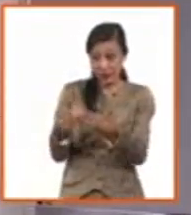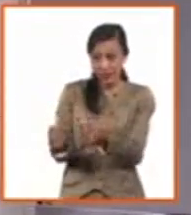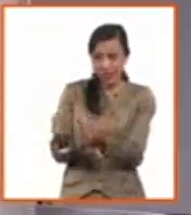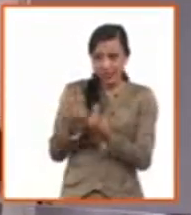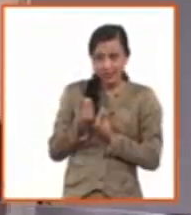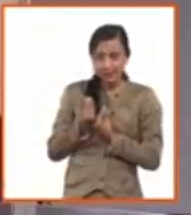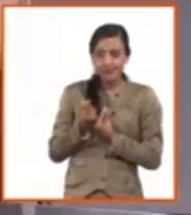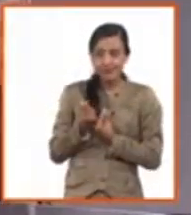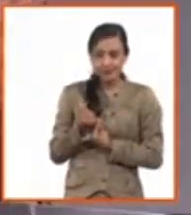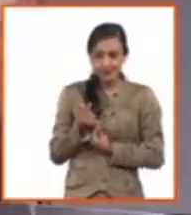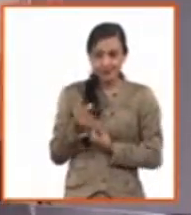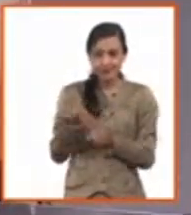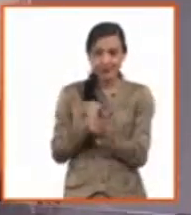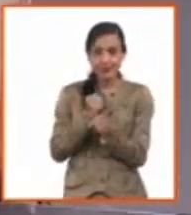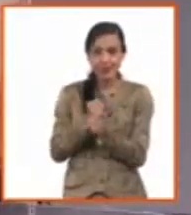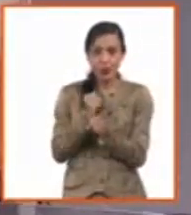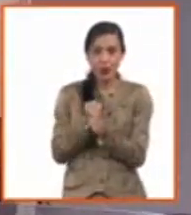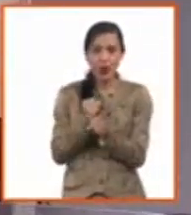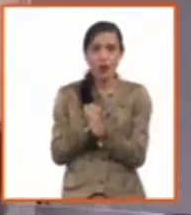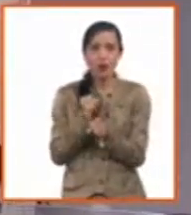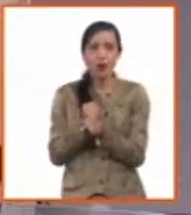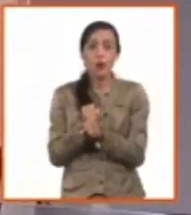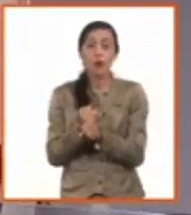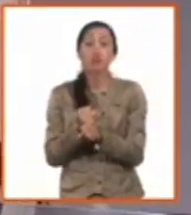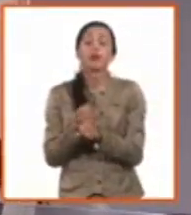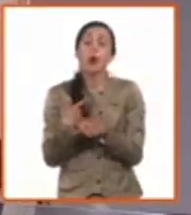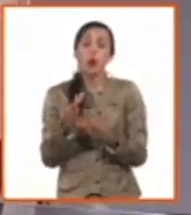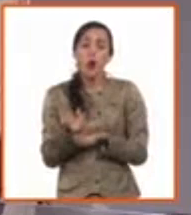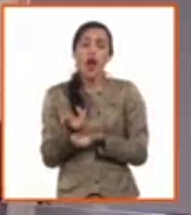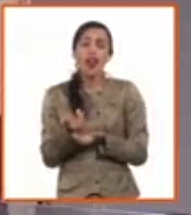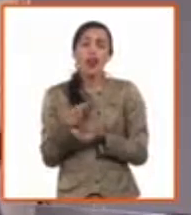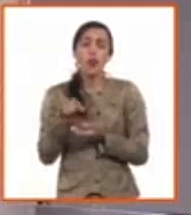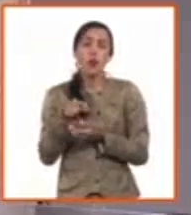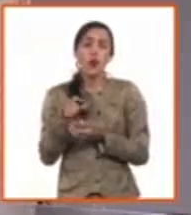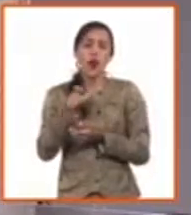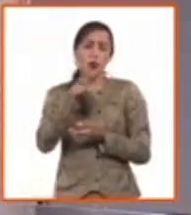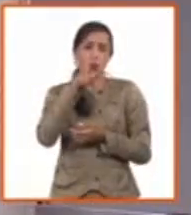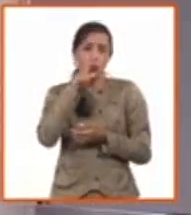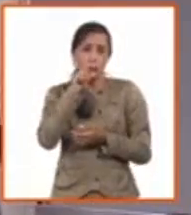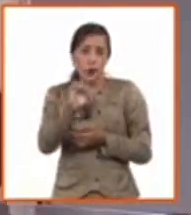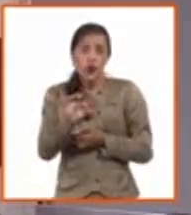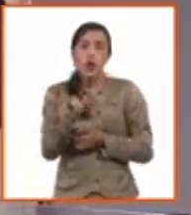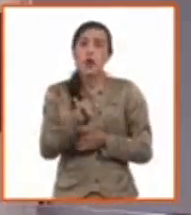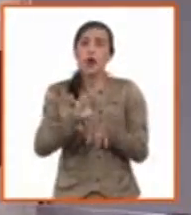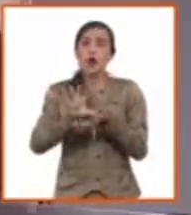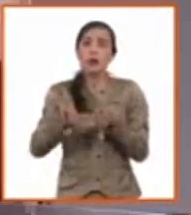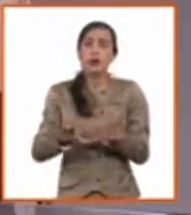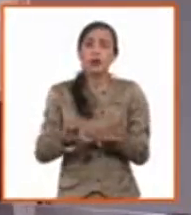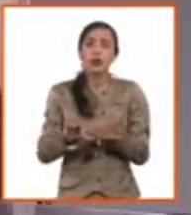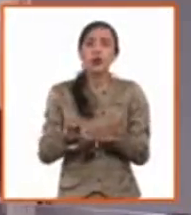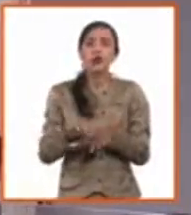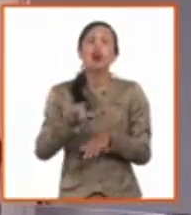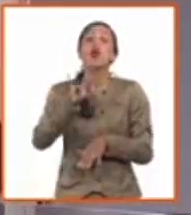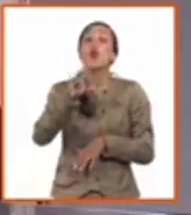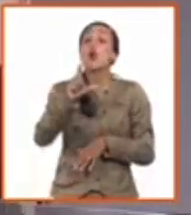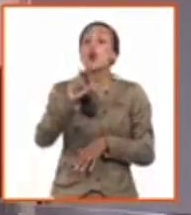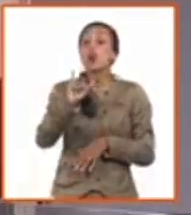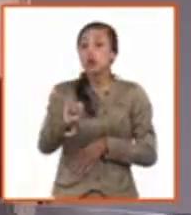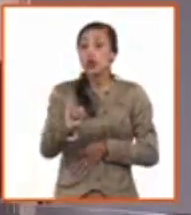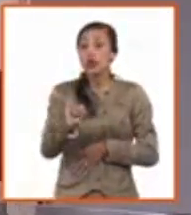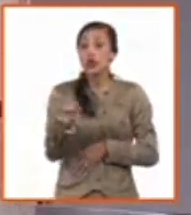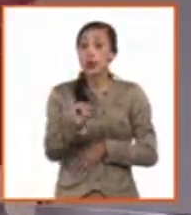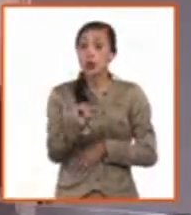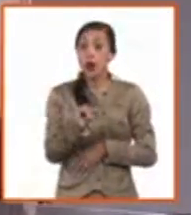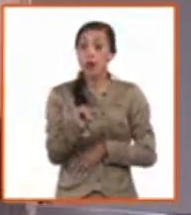partir de desarrollar esta actividad que son los joven club de computación electrónico y además la uci